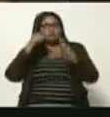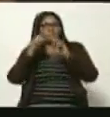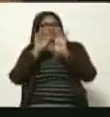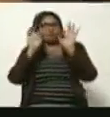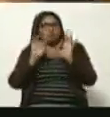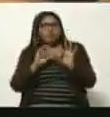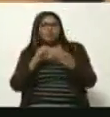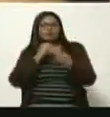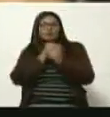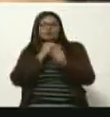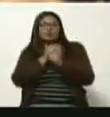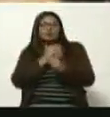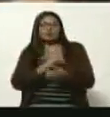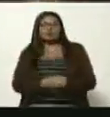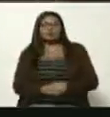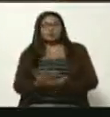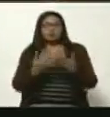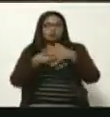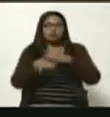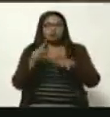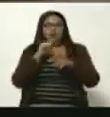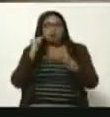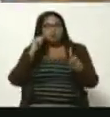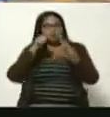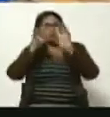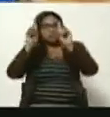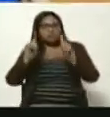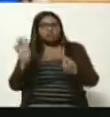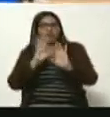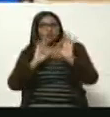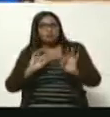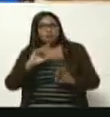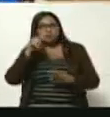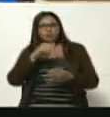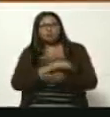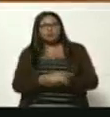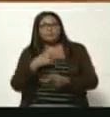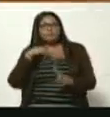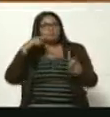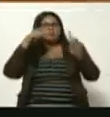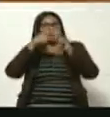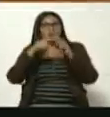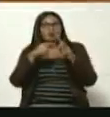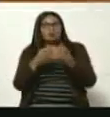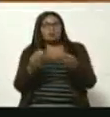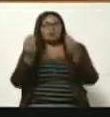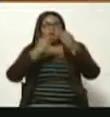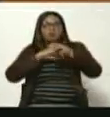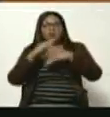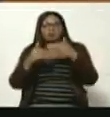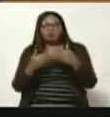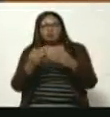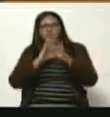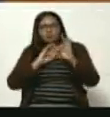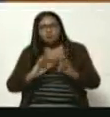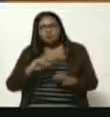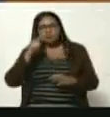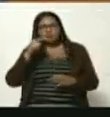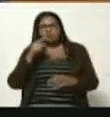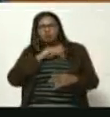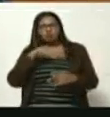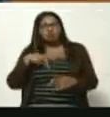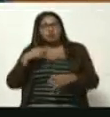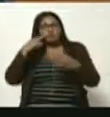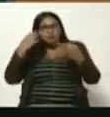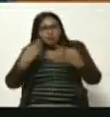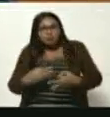trabajo, incluyendo la adopción de decisiones por la vía del consenso, lo cual estamos seguros que,